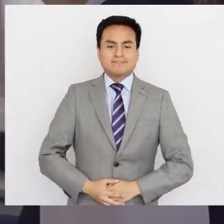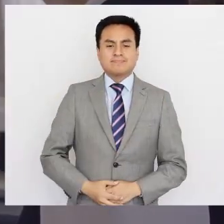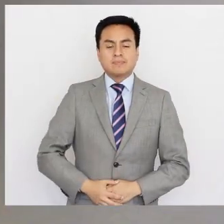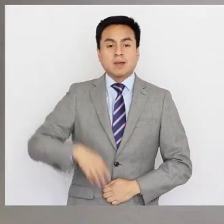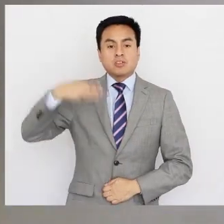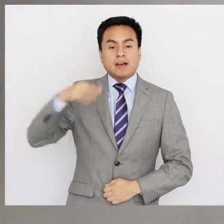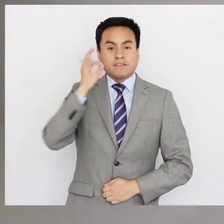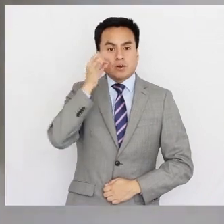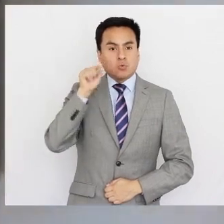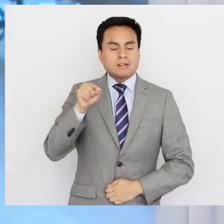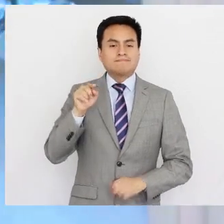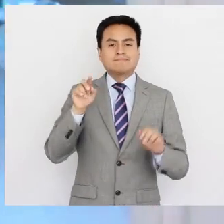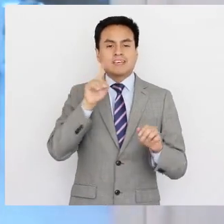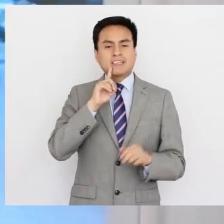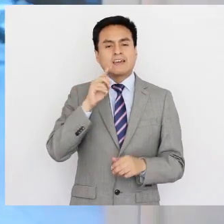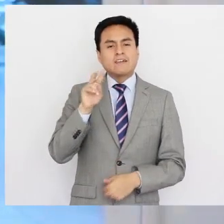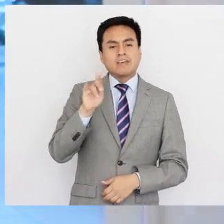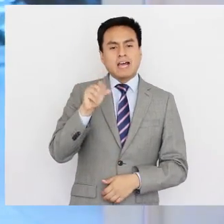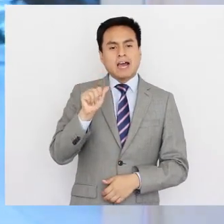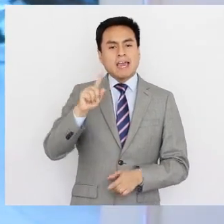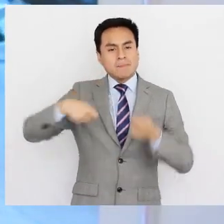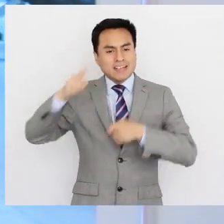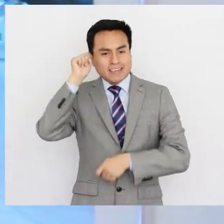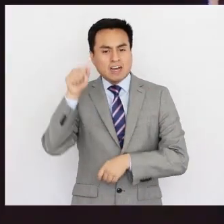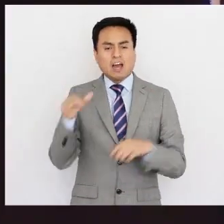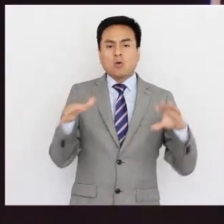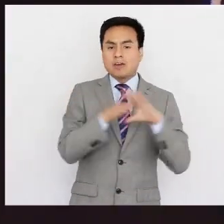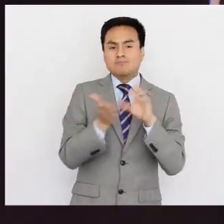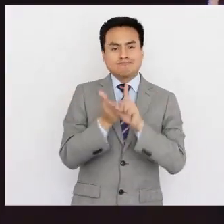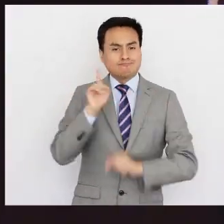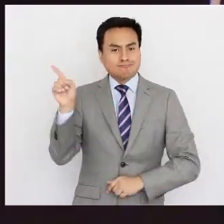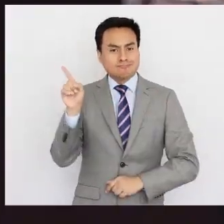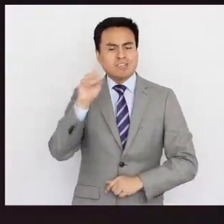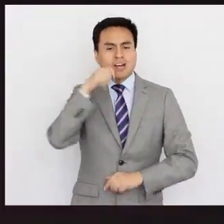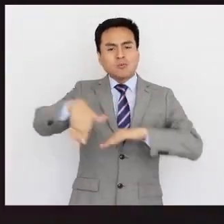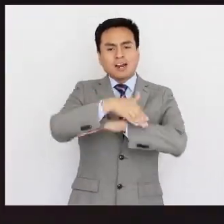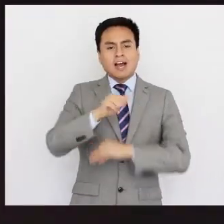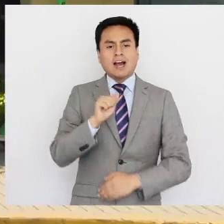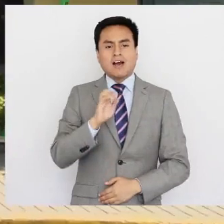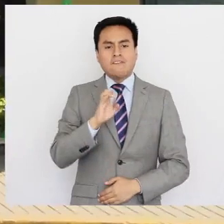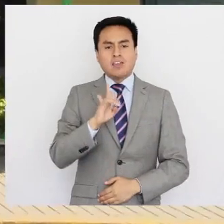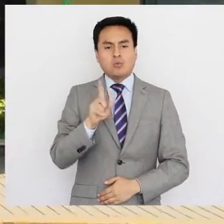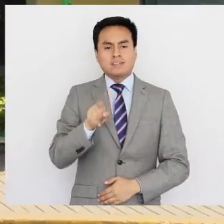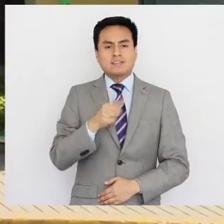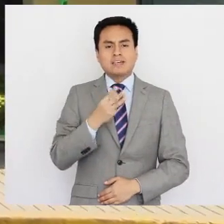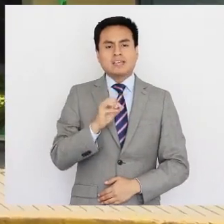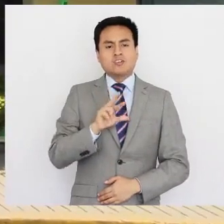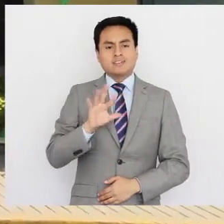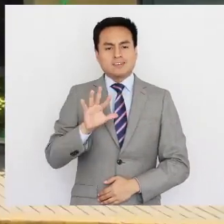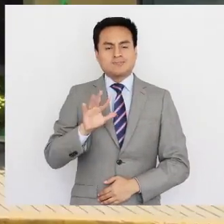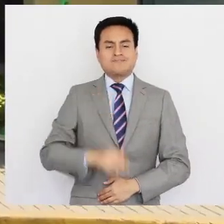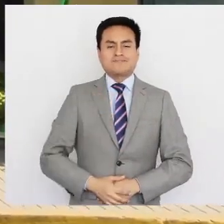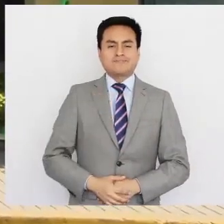atención. La Municipalidad de Vitacura, a través de Vitaemprende, tiene un convenio con Cowork Latam, lo que permitió el nacimiento de Startup